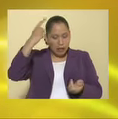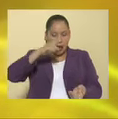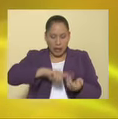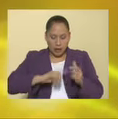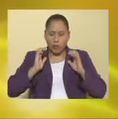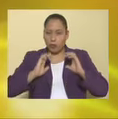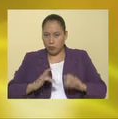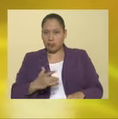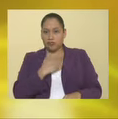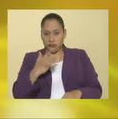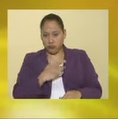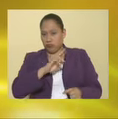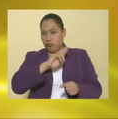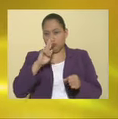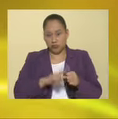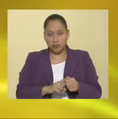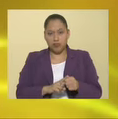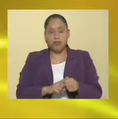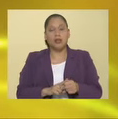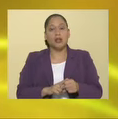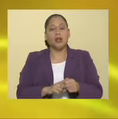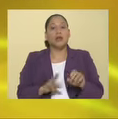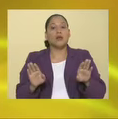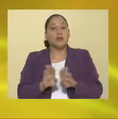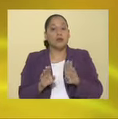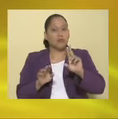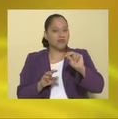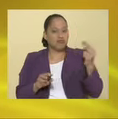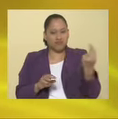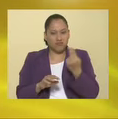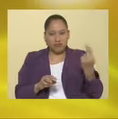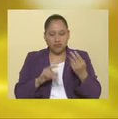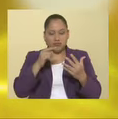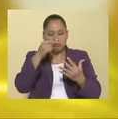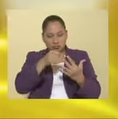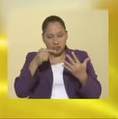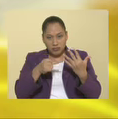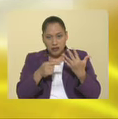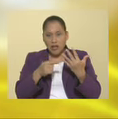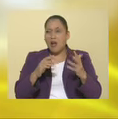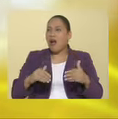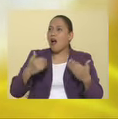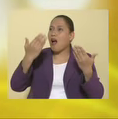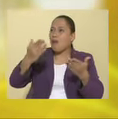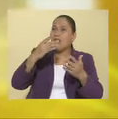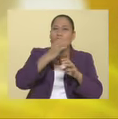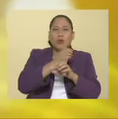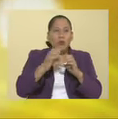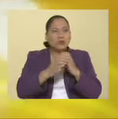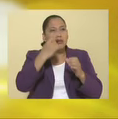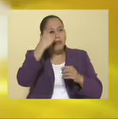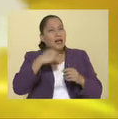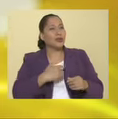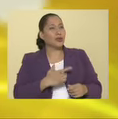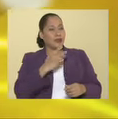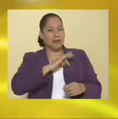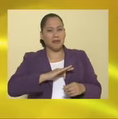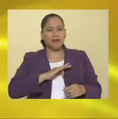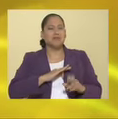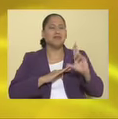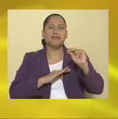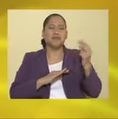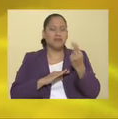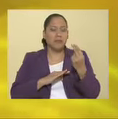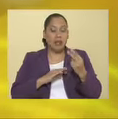ser ese estado natural y no necesitar de factores externos para sentirla, porque la felicidad